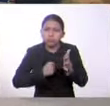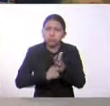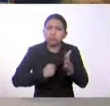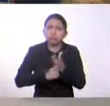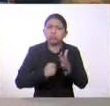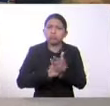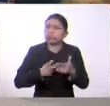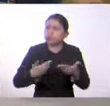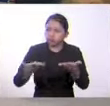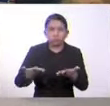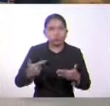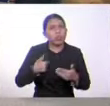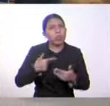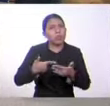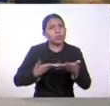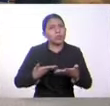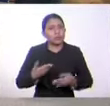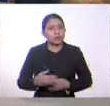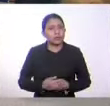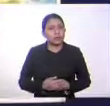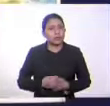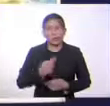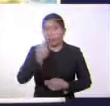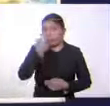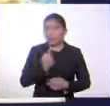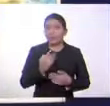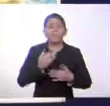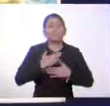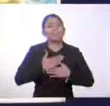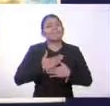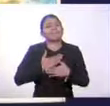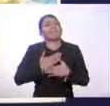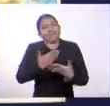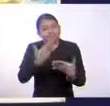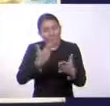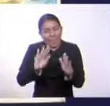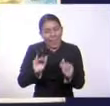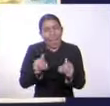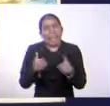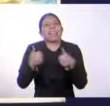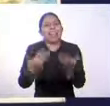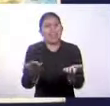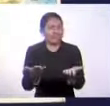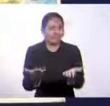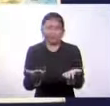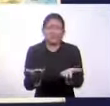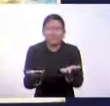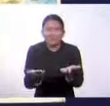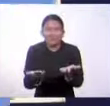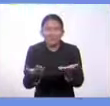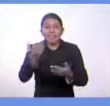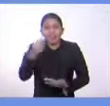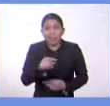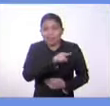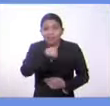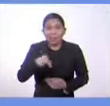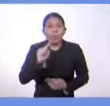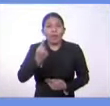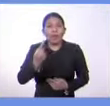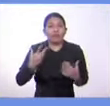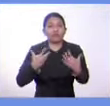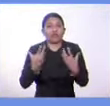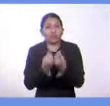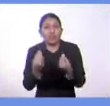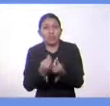derechos. es que nadie te regala ni te concede generosa o gratuitamente nada. Si no hay esa movilización social que mencionaba,